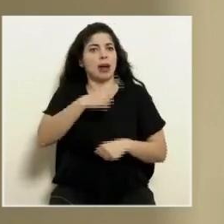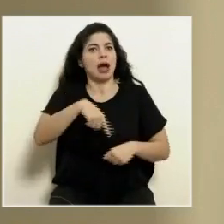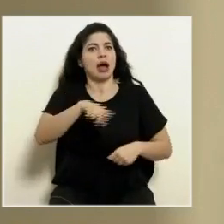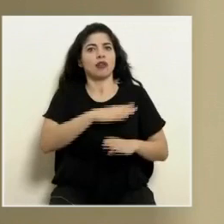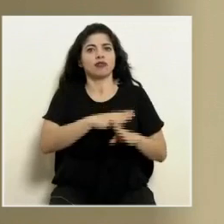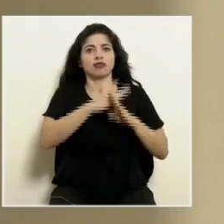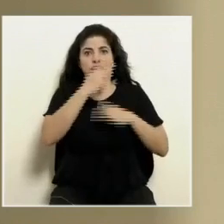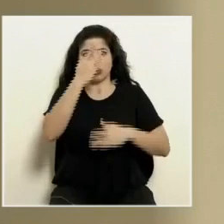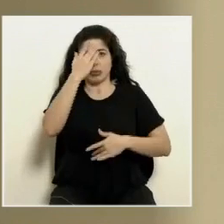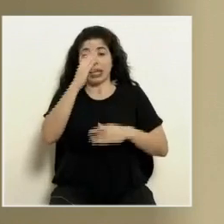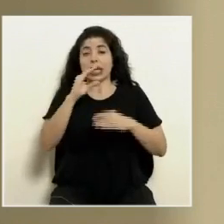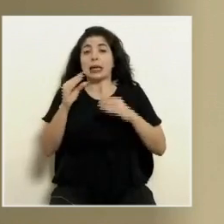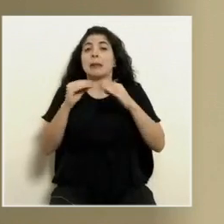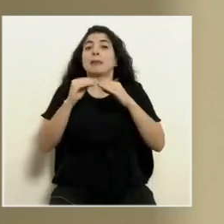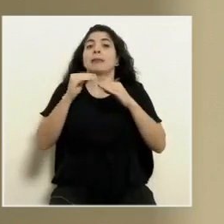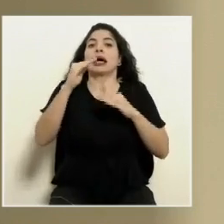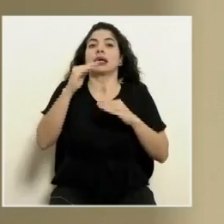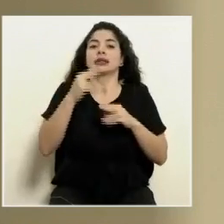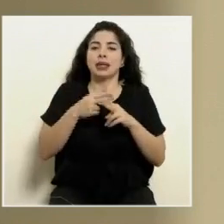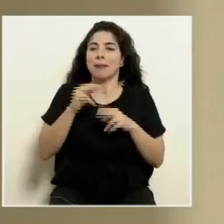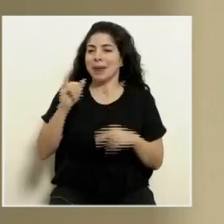e incluso más de esa inmunidad